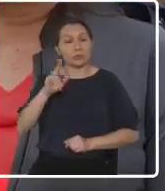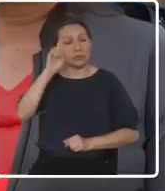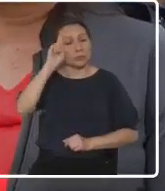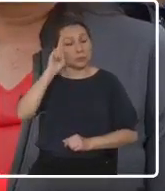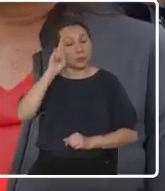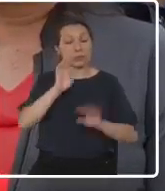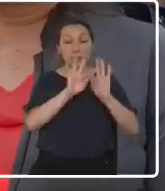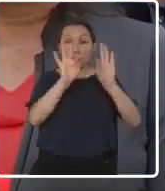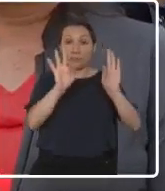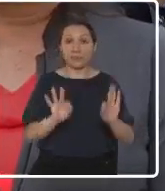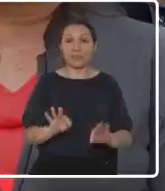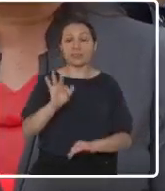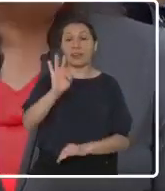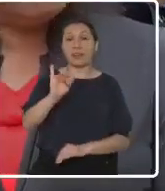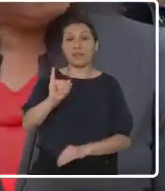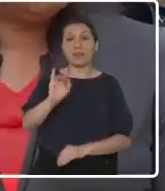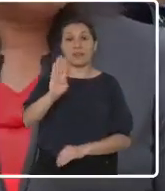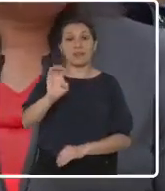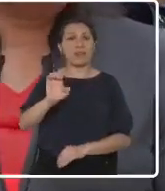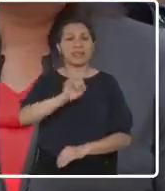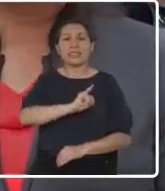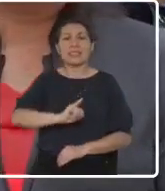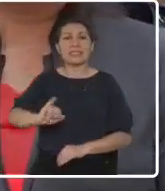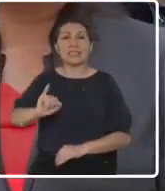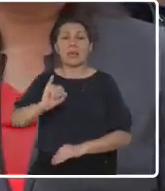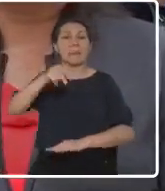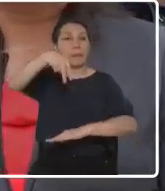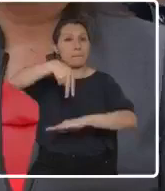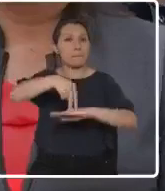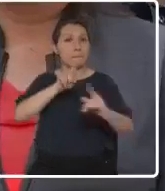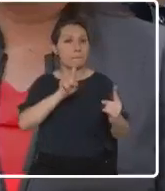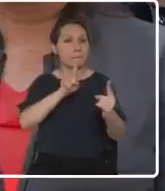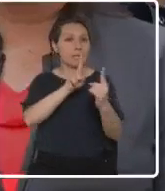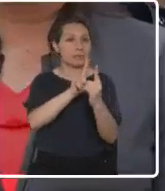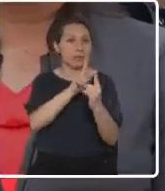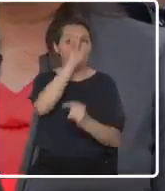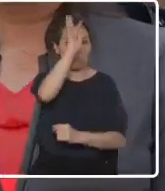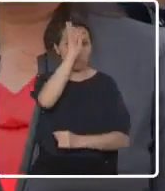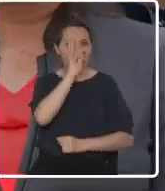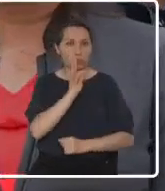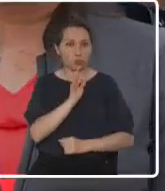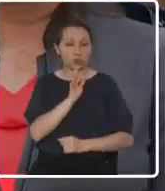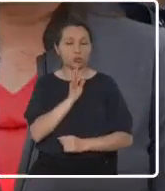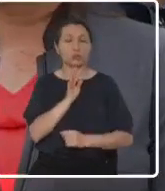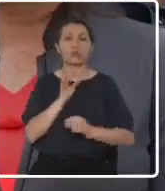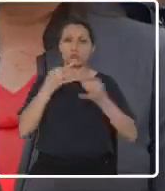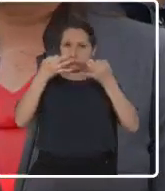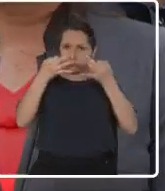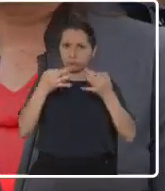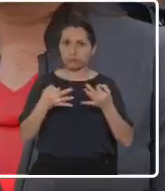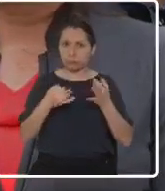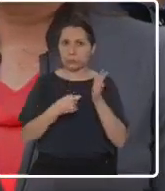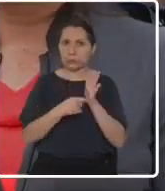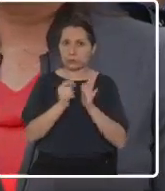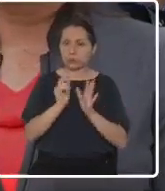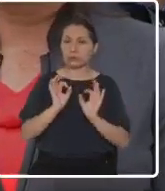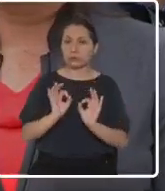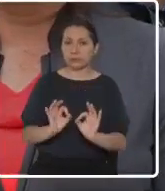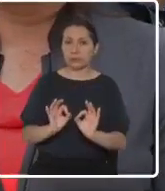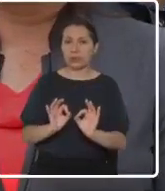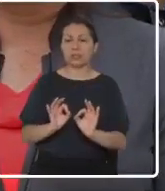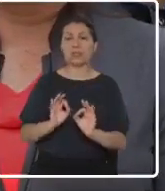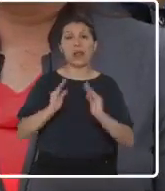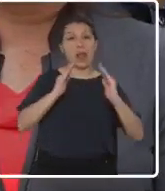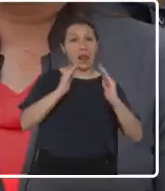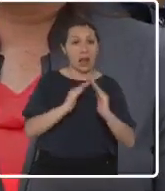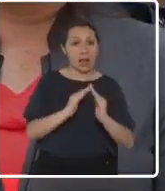que la ficha FIDE siempre se aplica de manera presencial por funcionarios y funcionarias acreditadas en la